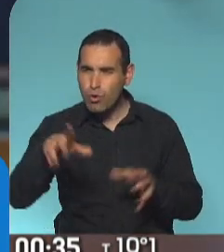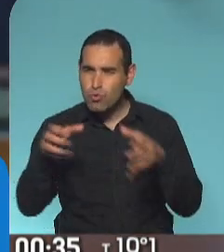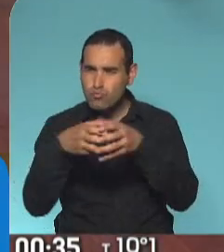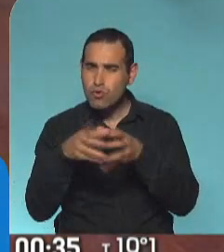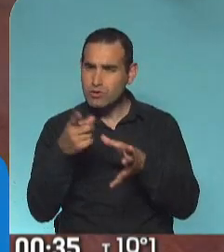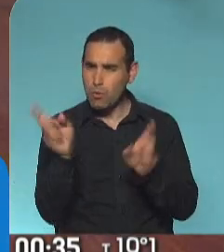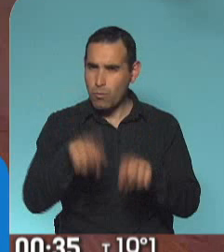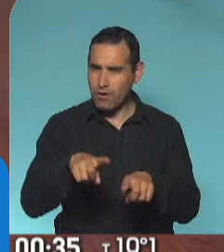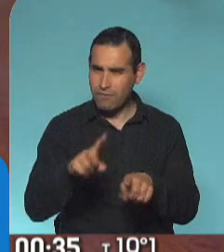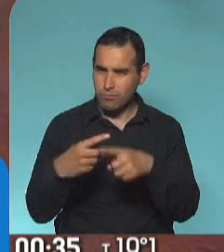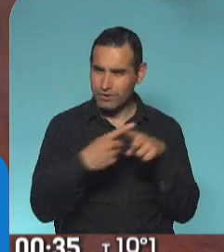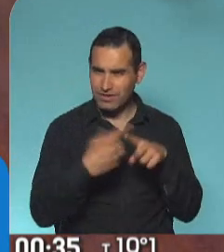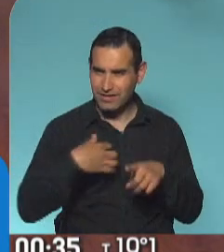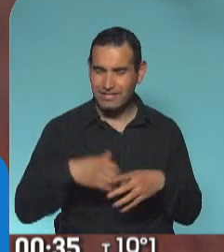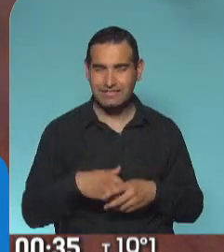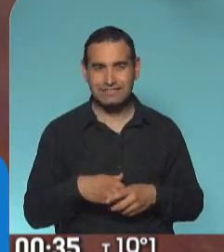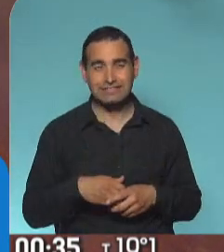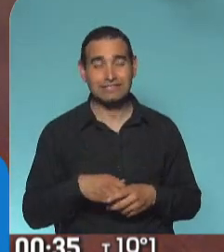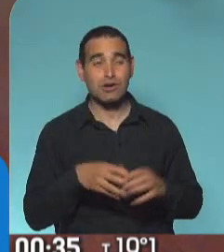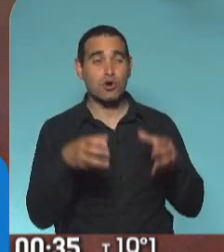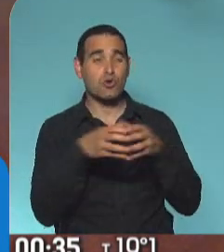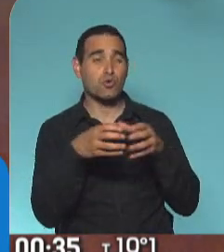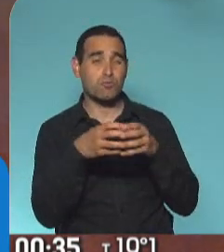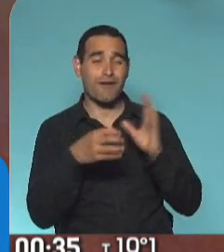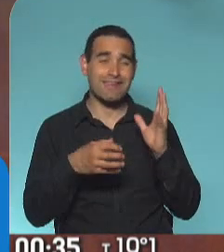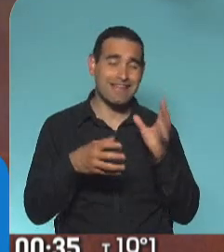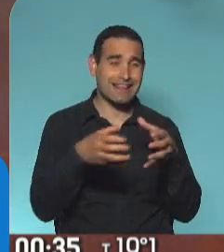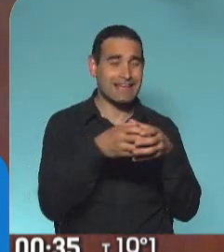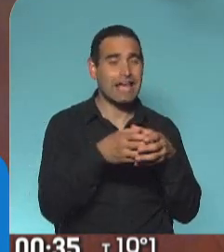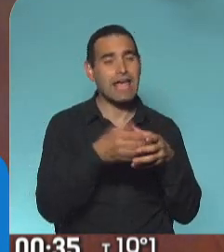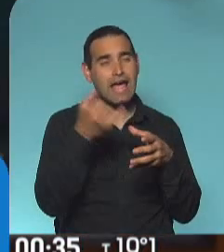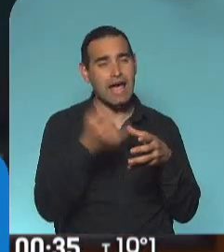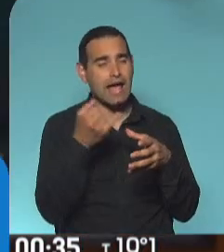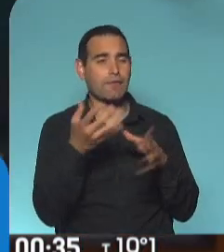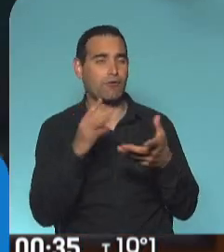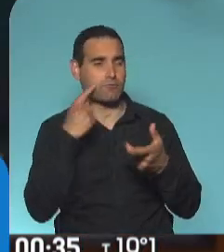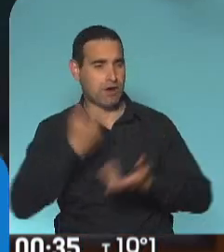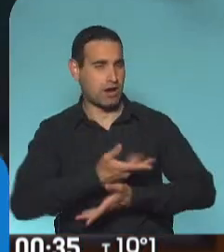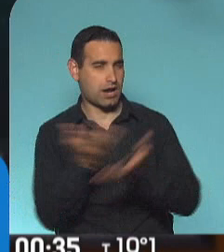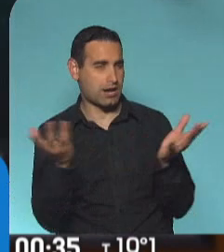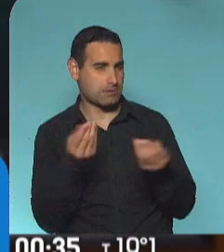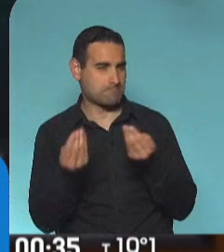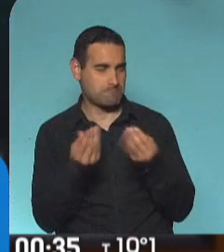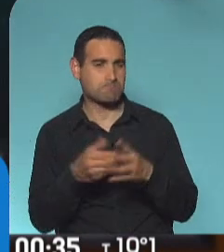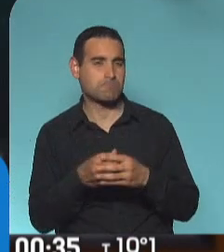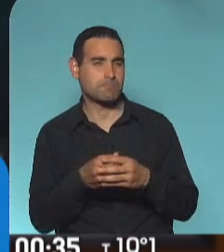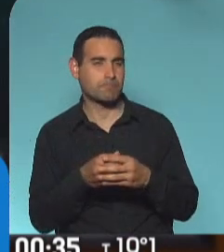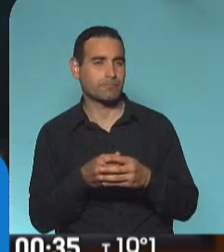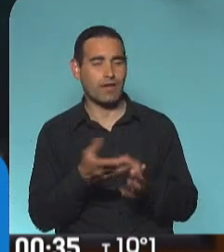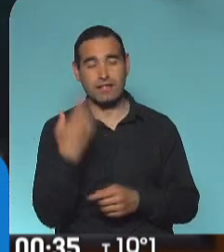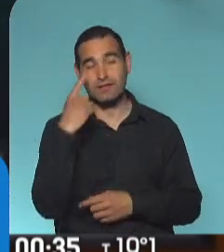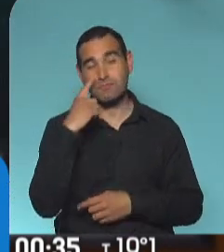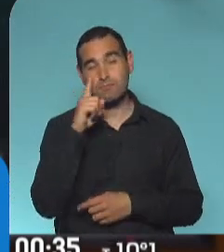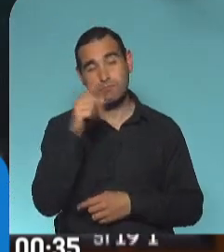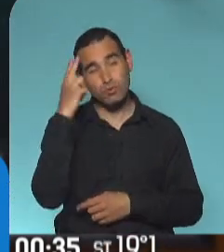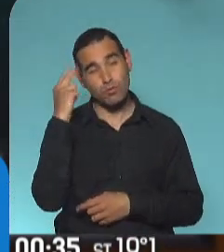a la política argentina? El centroizquierda, recordemos que encontró una expresión clara en la década del